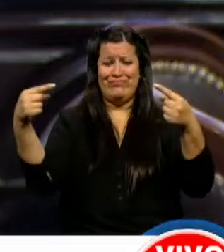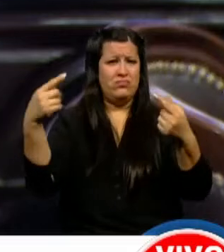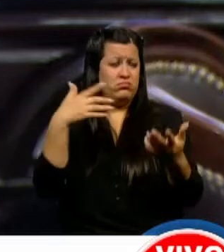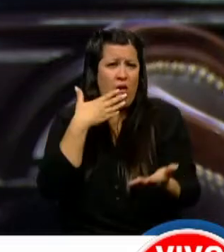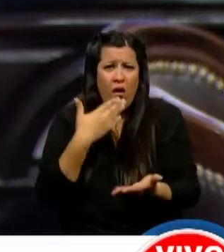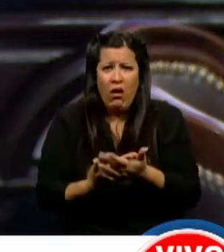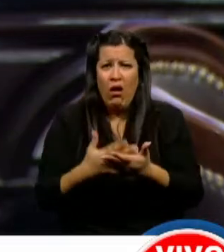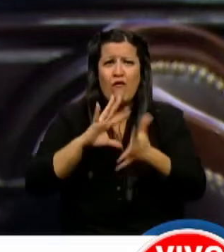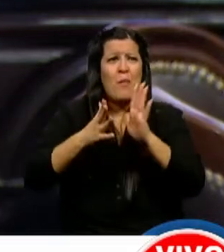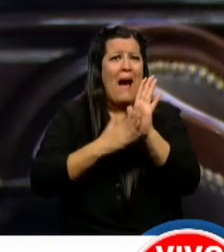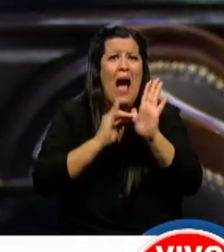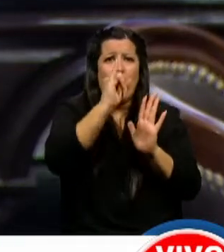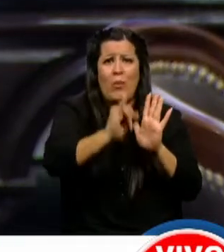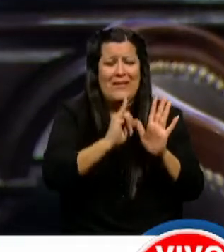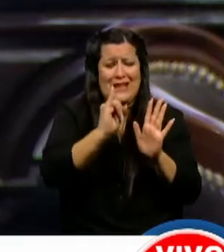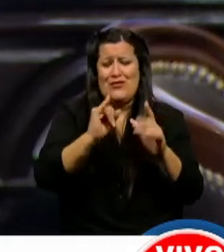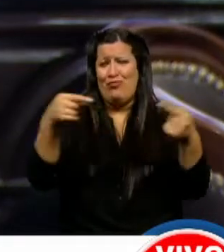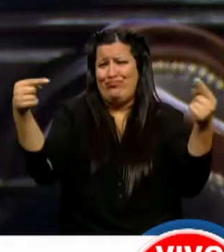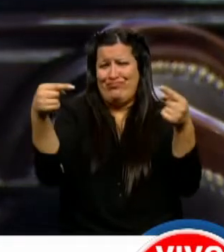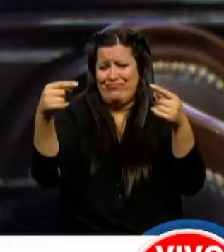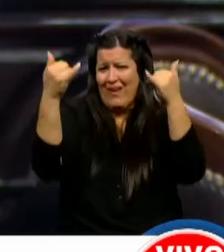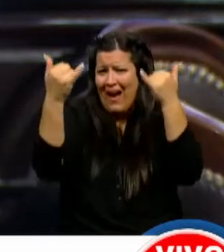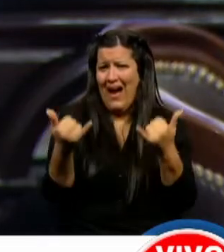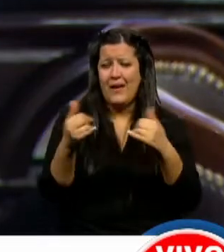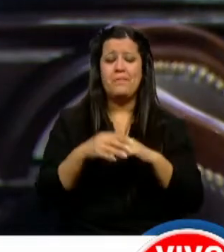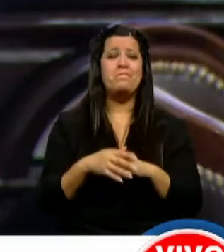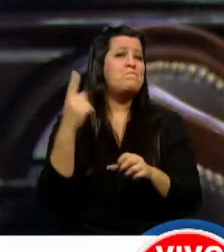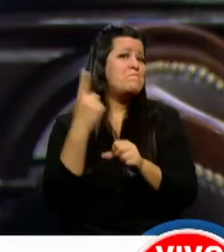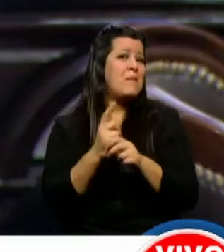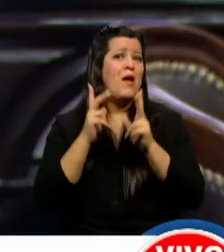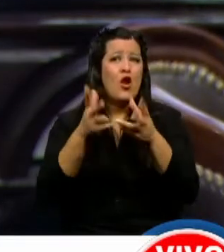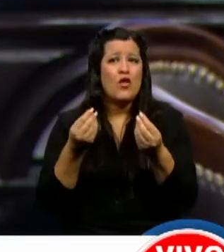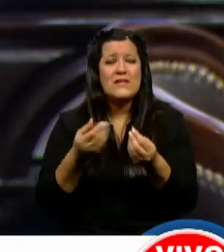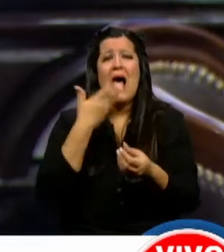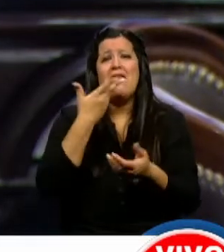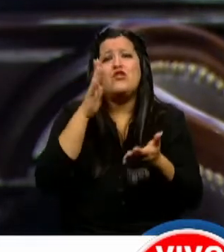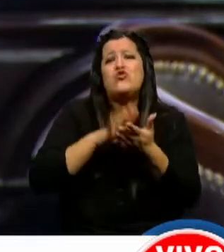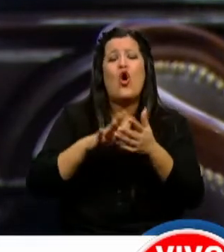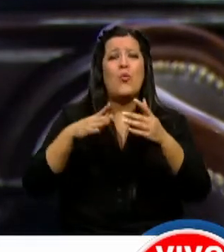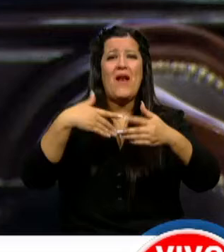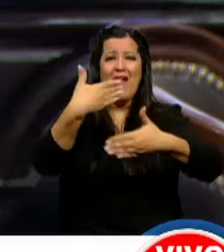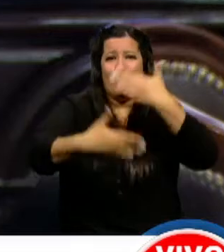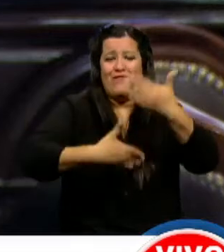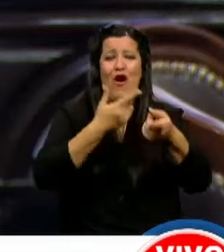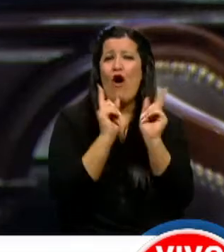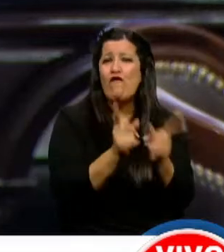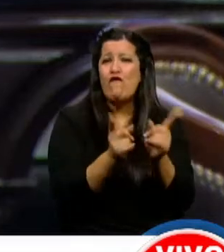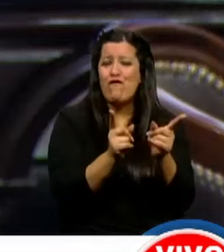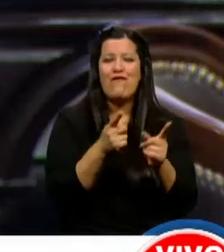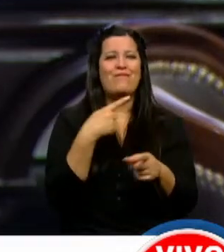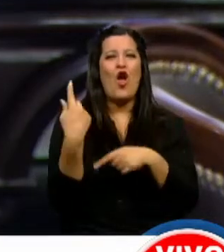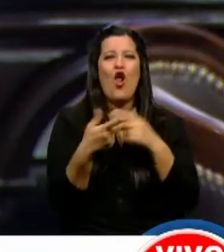las argumentaciones. Lo primero es decir que cuando hablamos del desarrollo sostenible y decimos